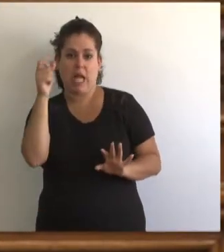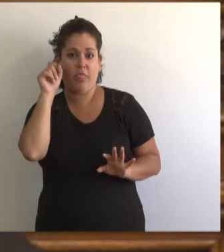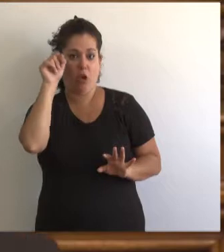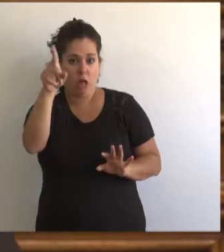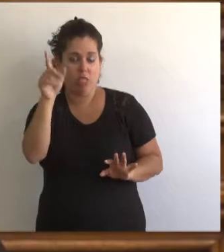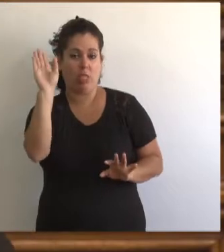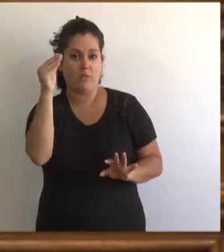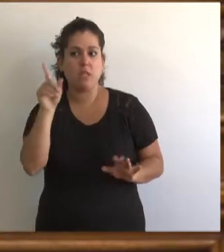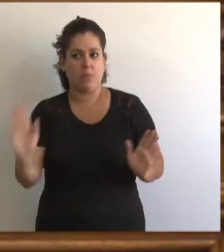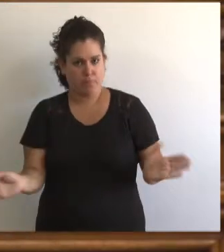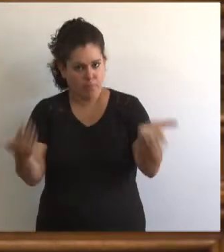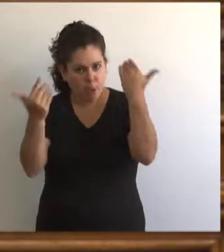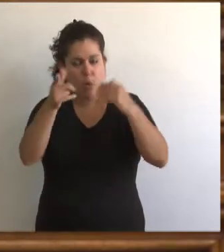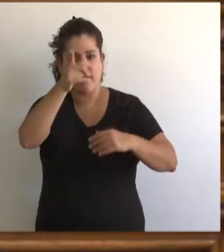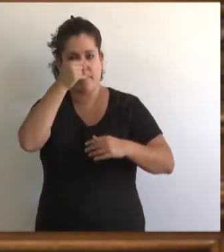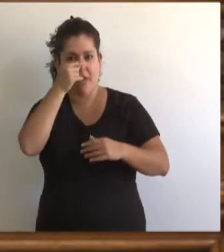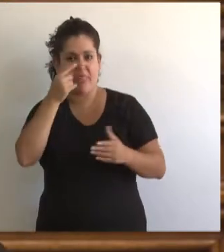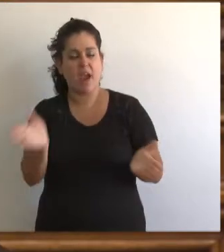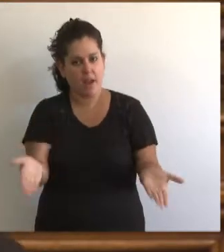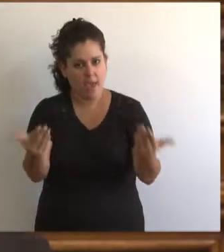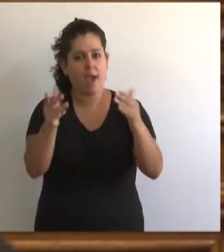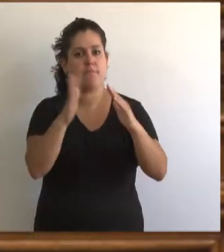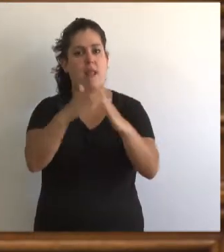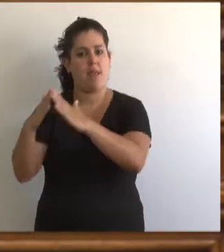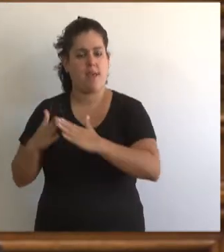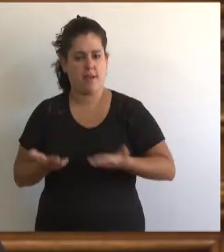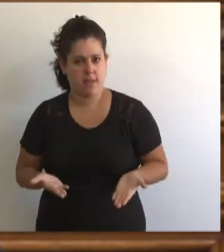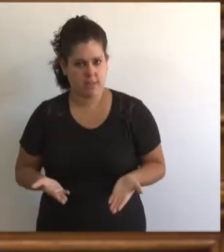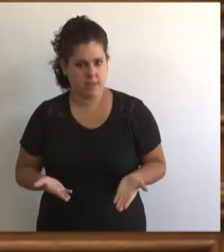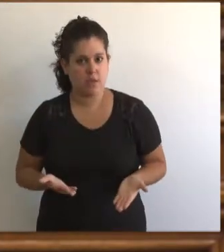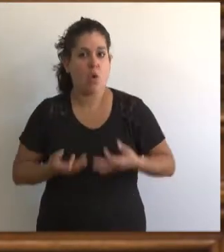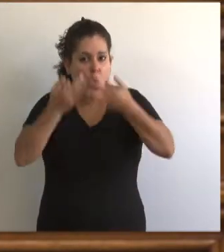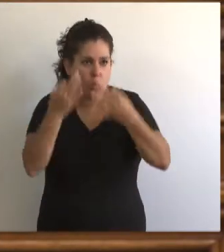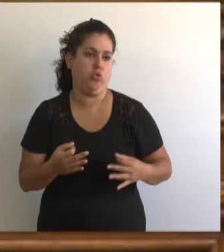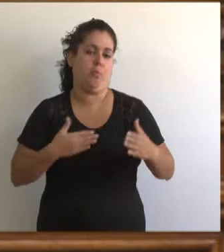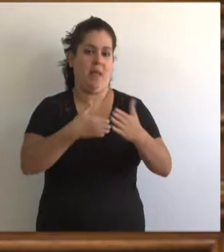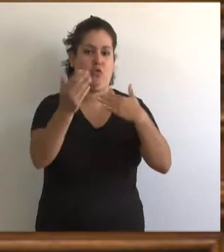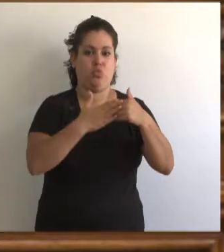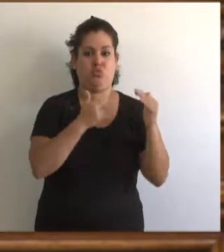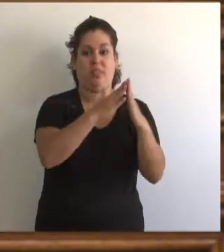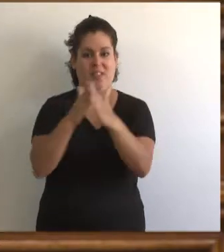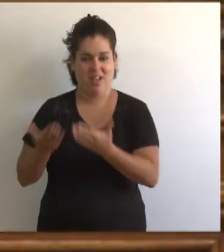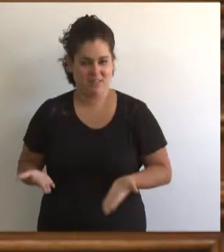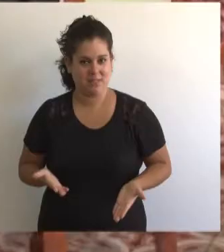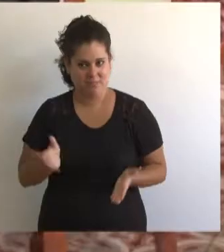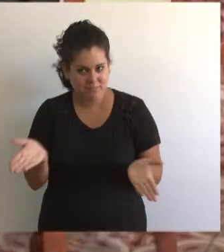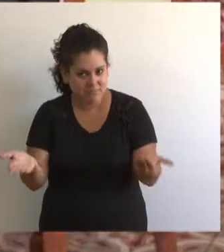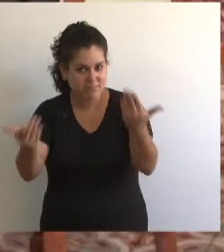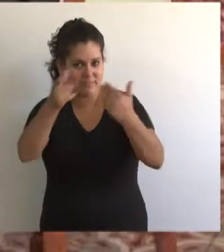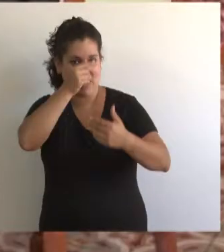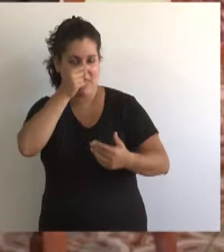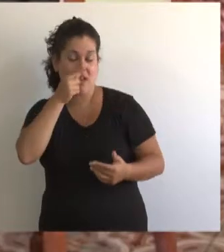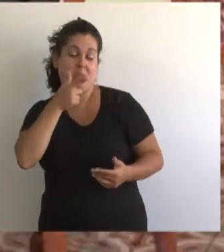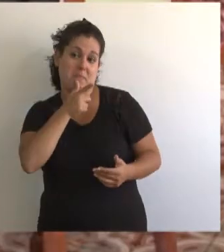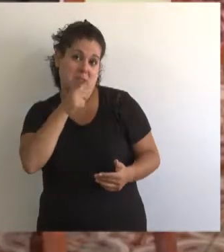el Estado federal promueve, incentiva la utilización de madera justamente en la construcción de viviendas. Así